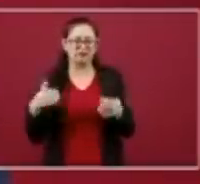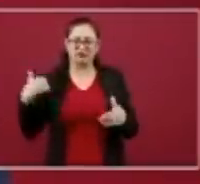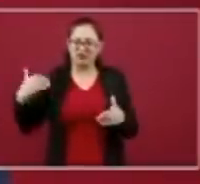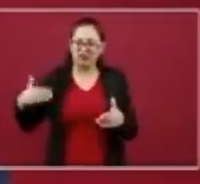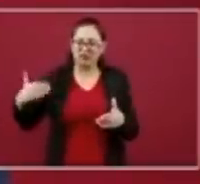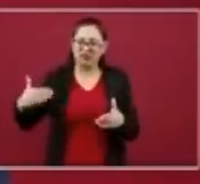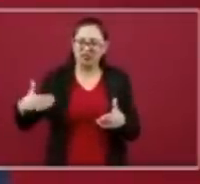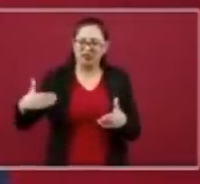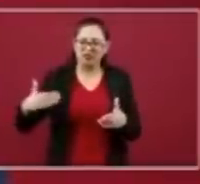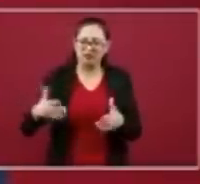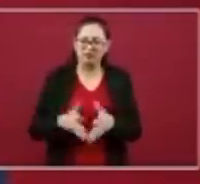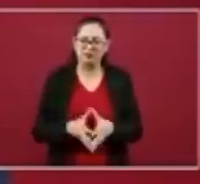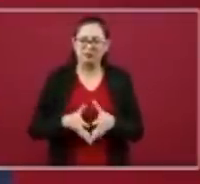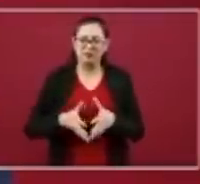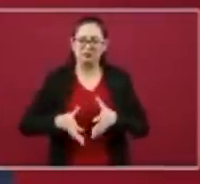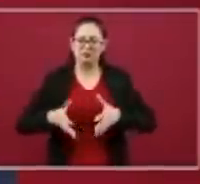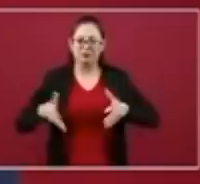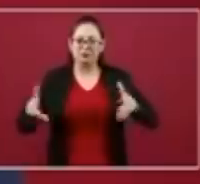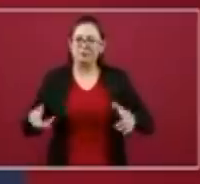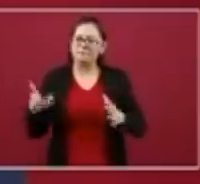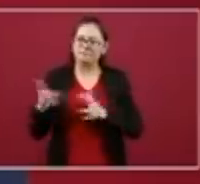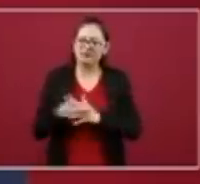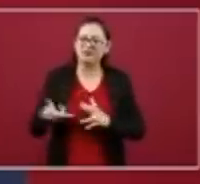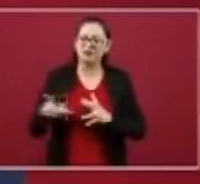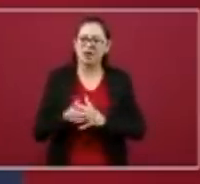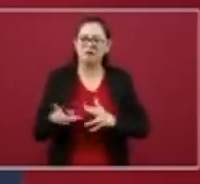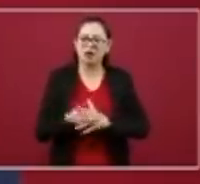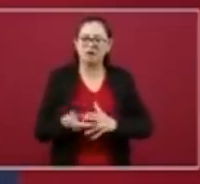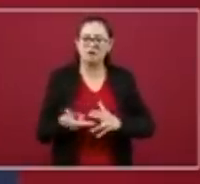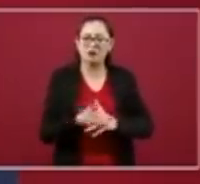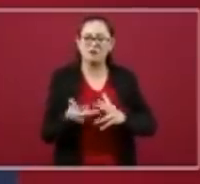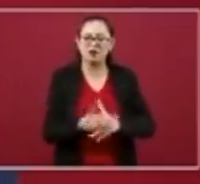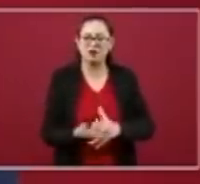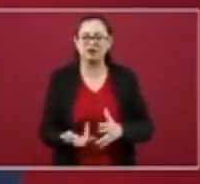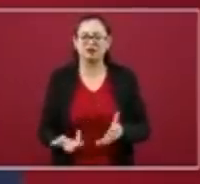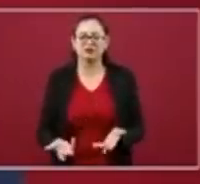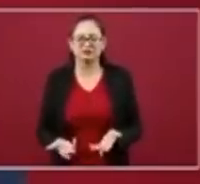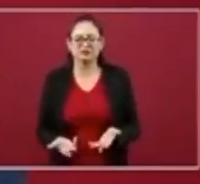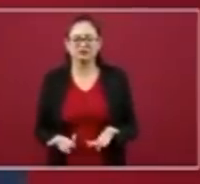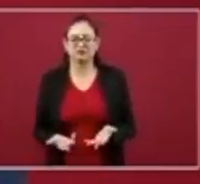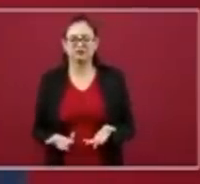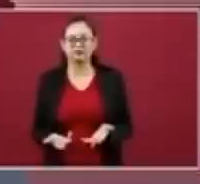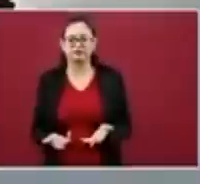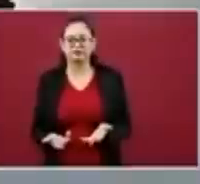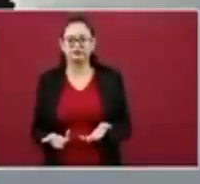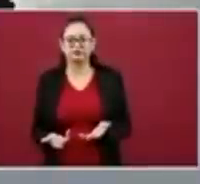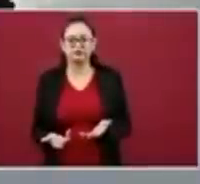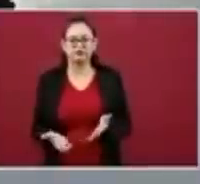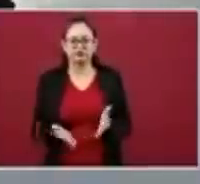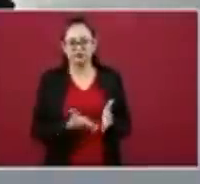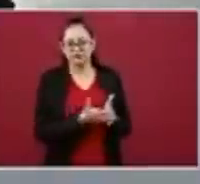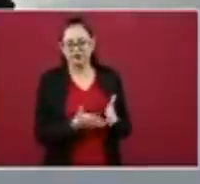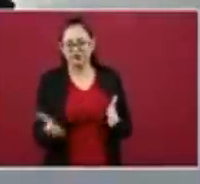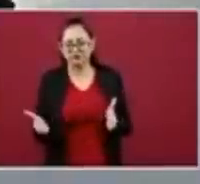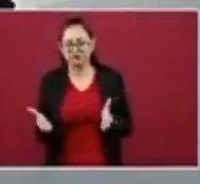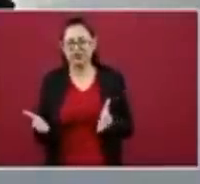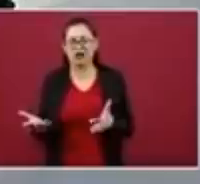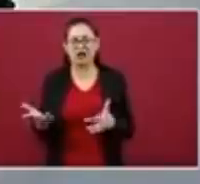creciendo los homicidios, y hubieron días de